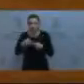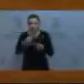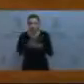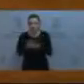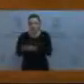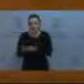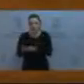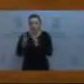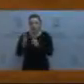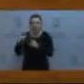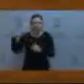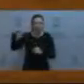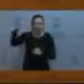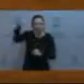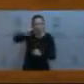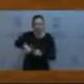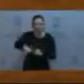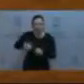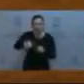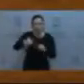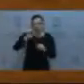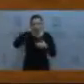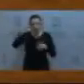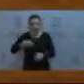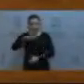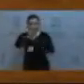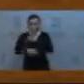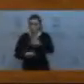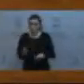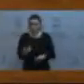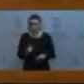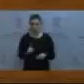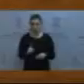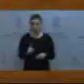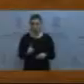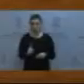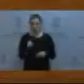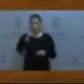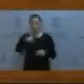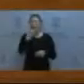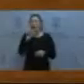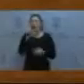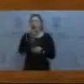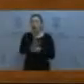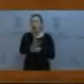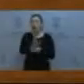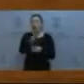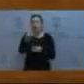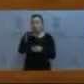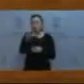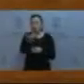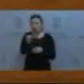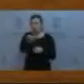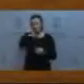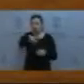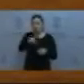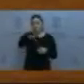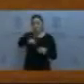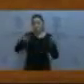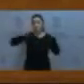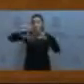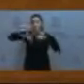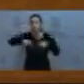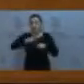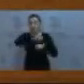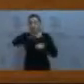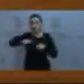que con el paso del tiempo no se materializan en realidades. Sirva como ejemplo el Plan del Suroccidente, consensuado únicamente con los